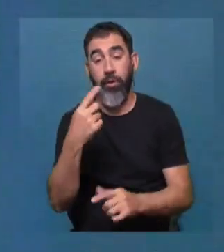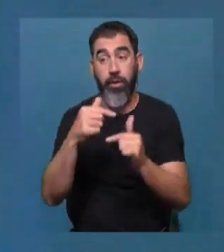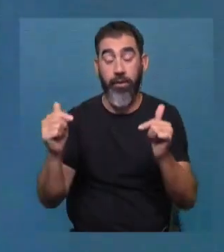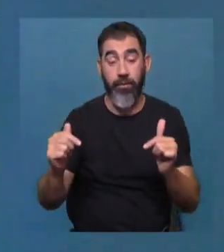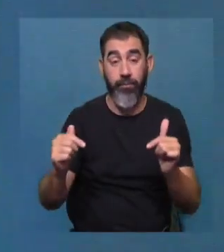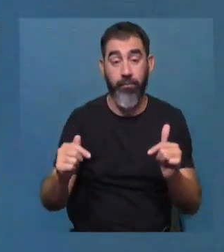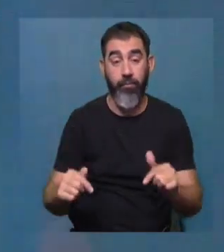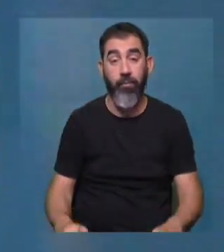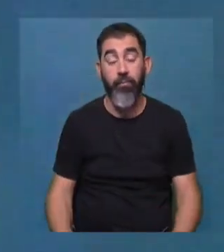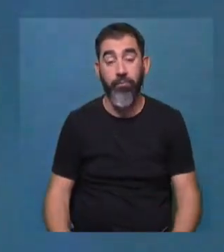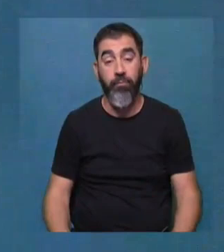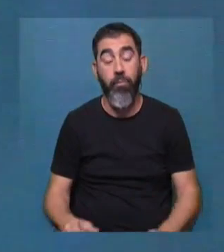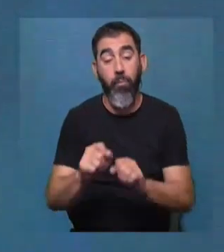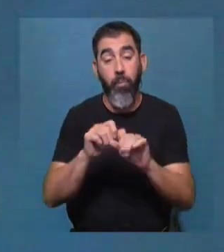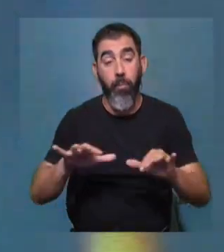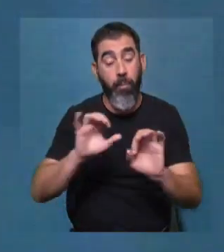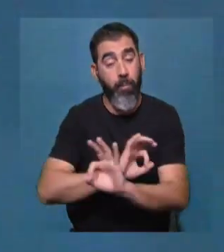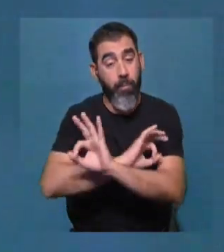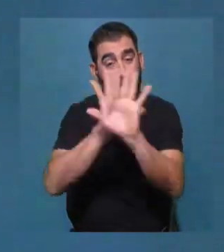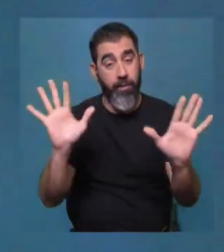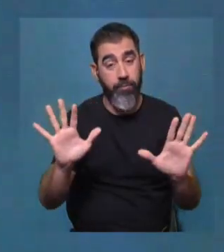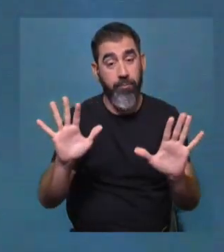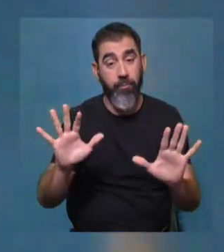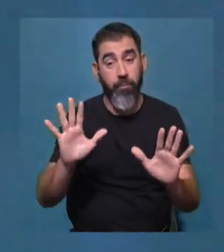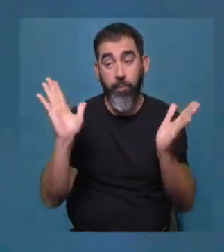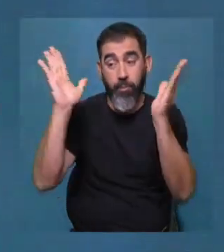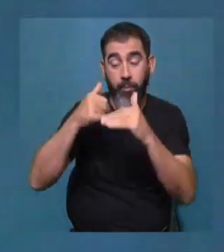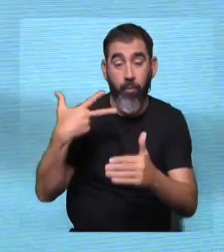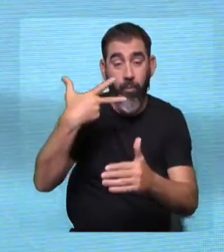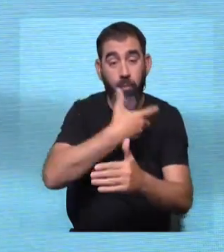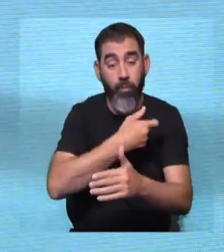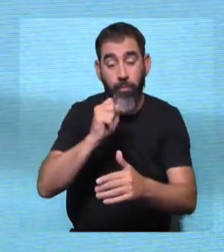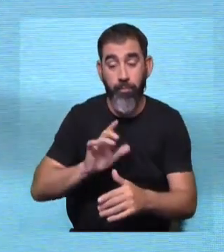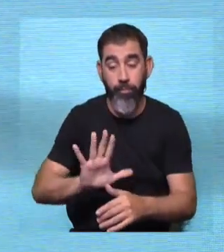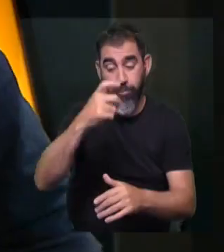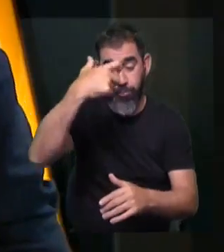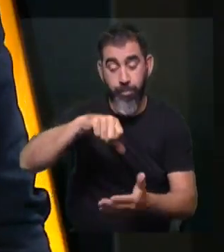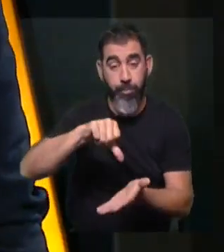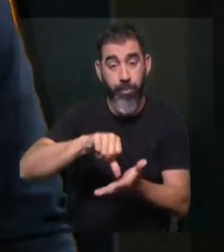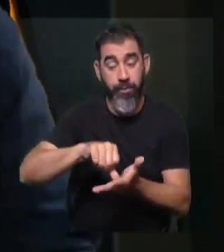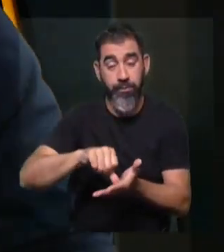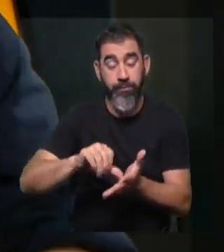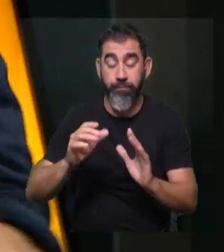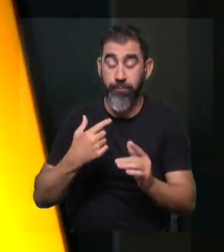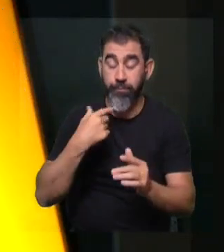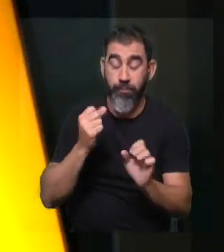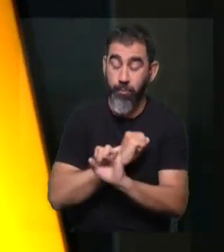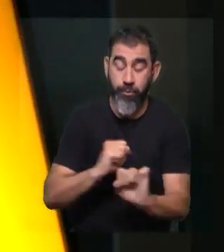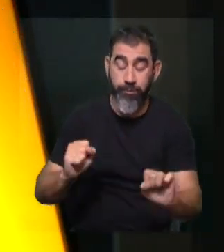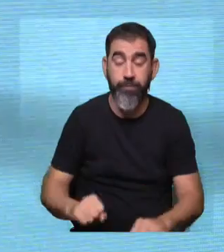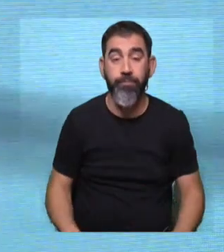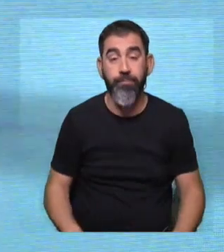cosas, en la pandemia fue clara, ¿no? Tener acceso a una vacuna propia era soberanía para el bienestar de la gente, de la